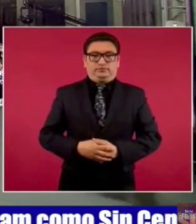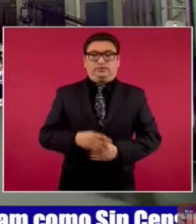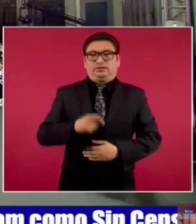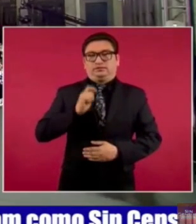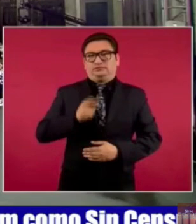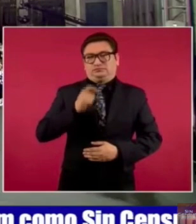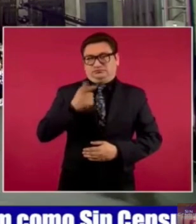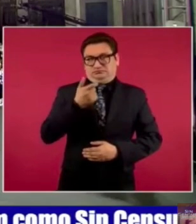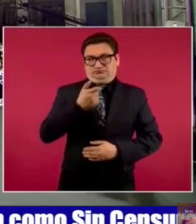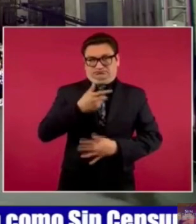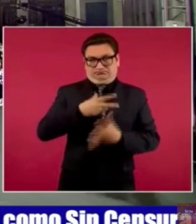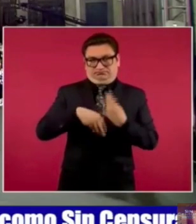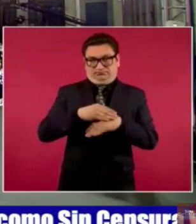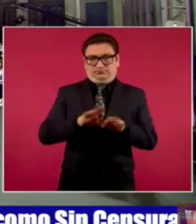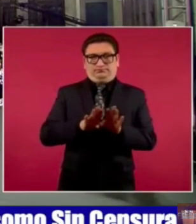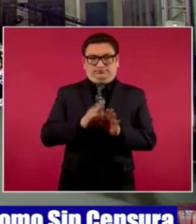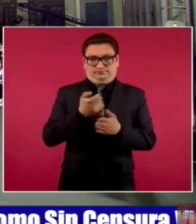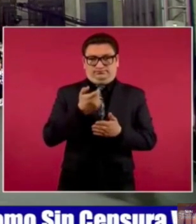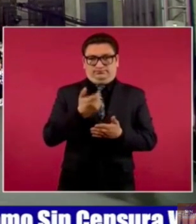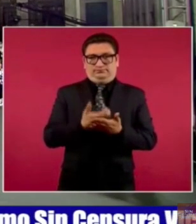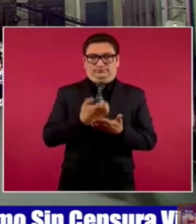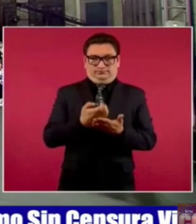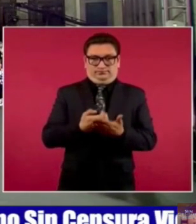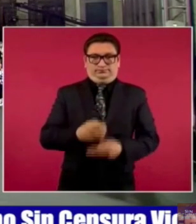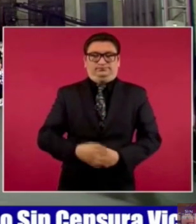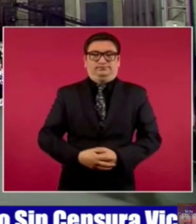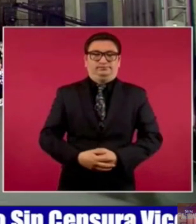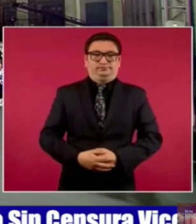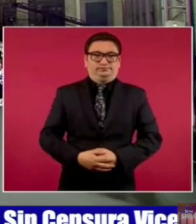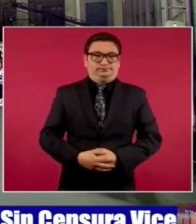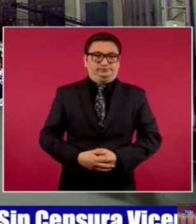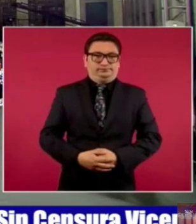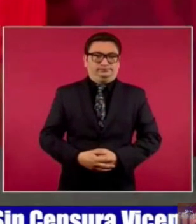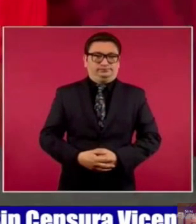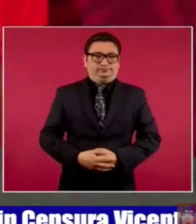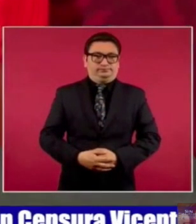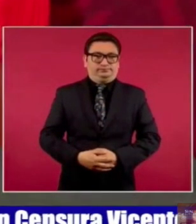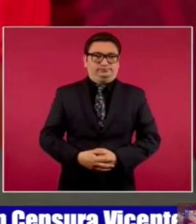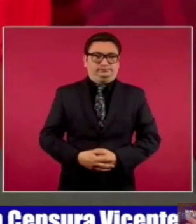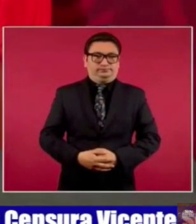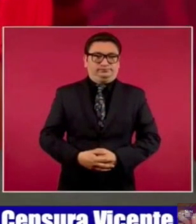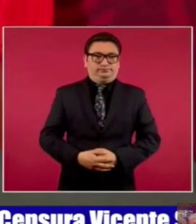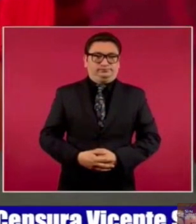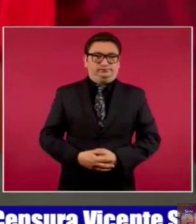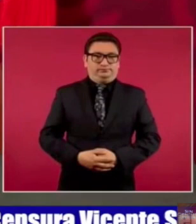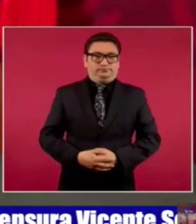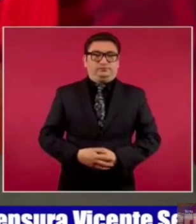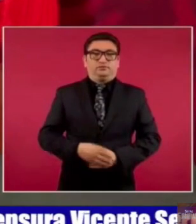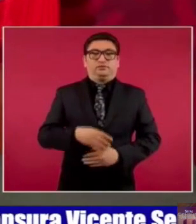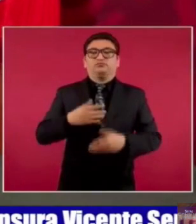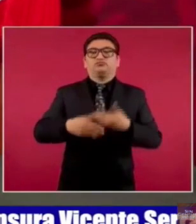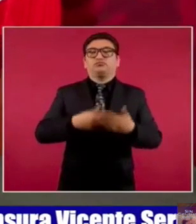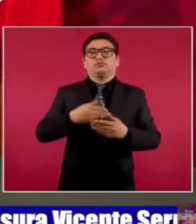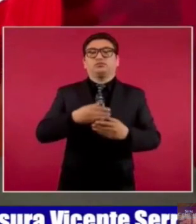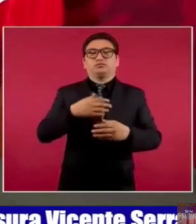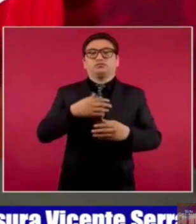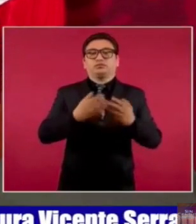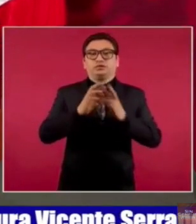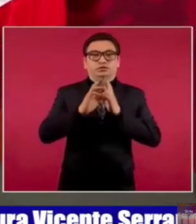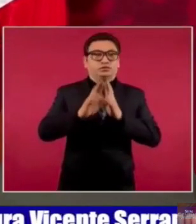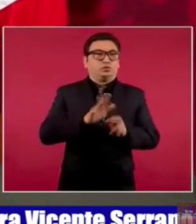economía en este tiempo, cuáles son los resultados que se